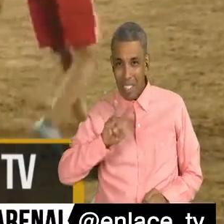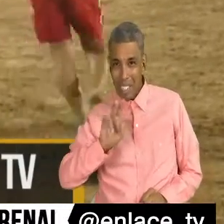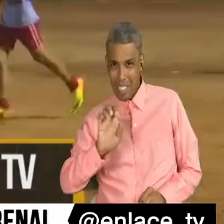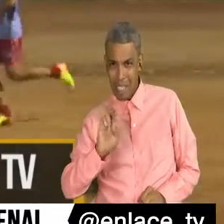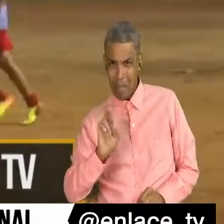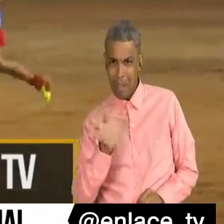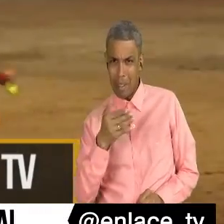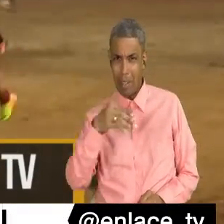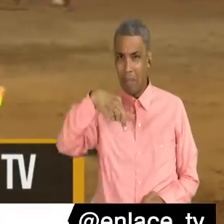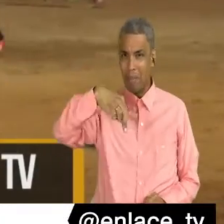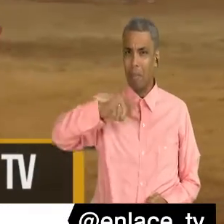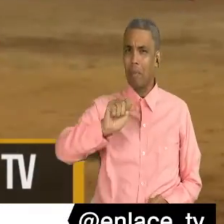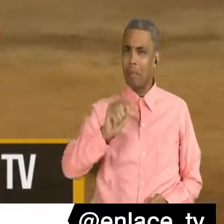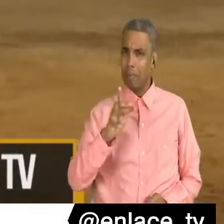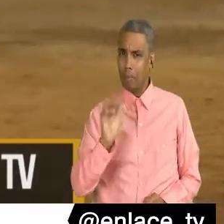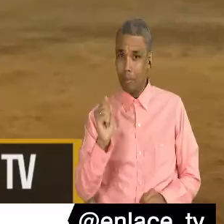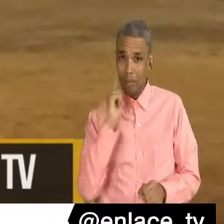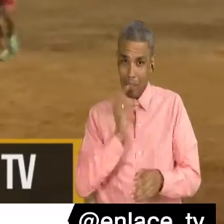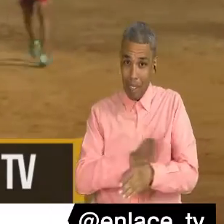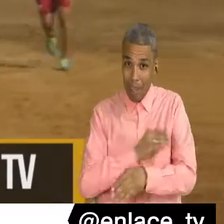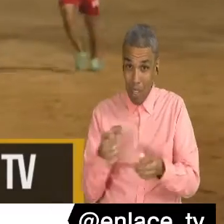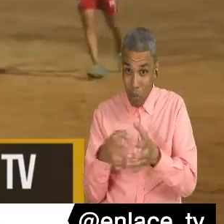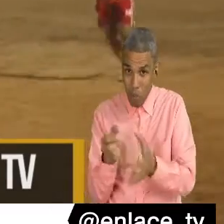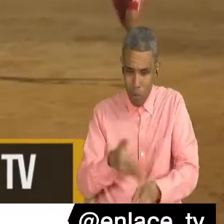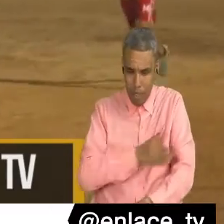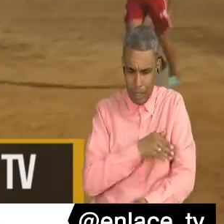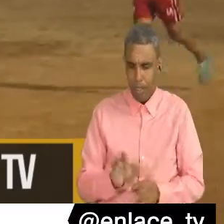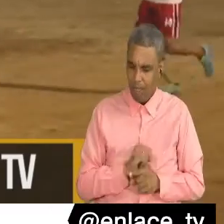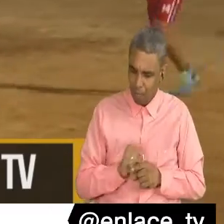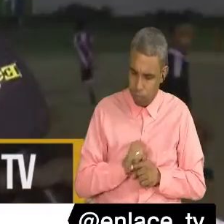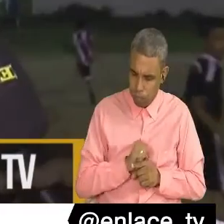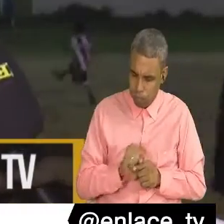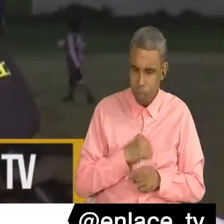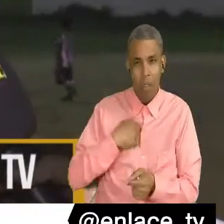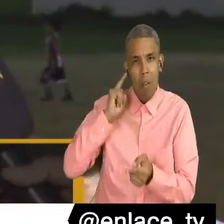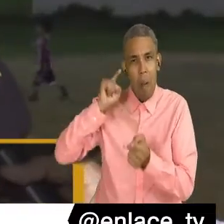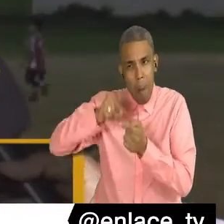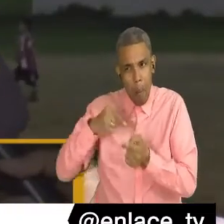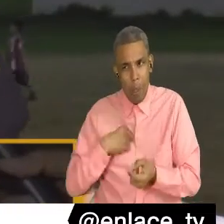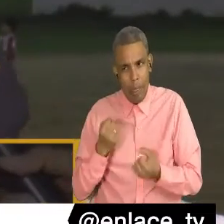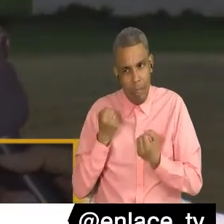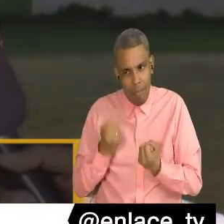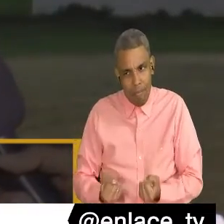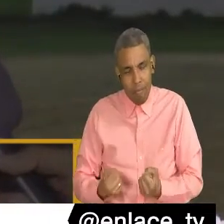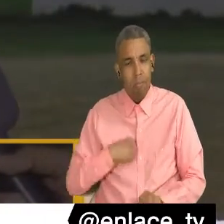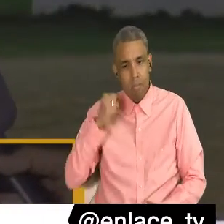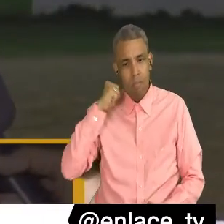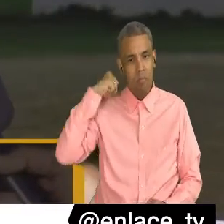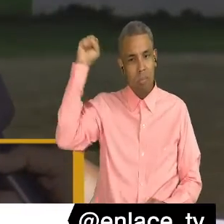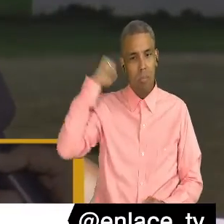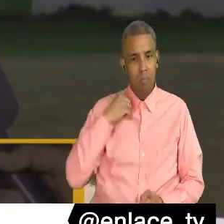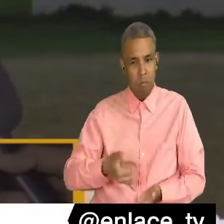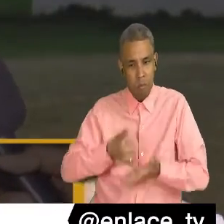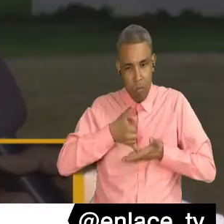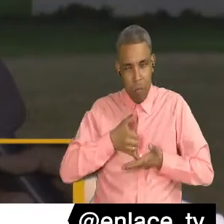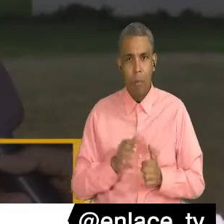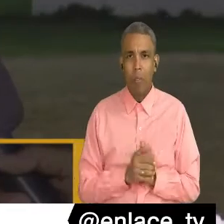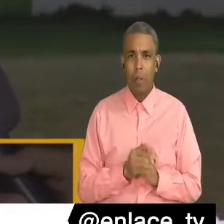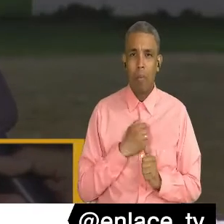torneo DirecTV, torneo de alto nivel, según lo refiere el director técnico de este plantel. El River Plate tiene la categoría desde las 7 hasta las